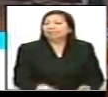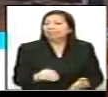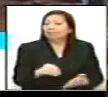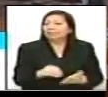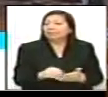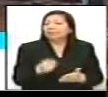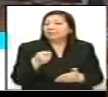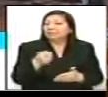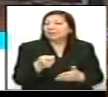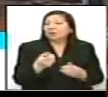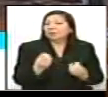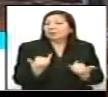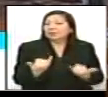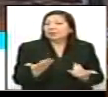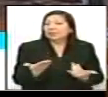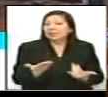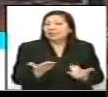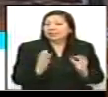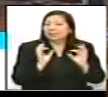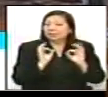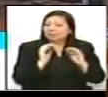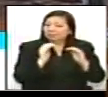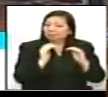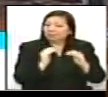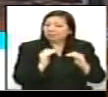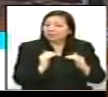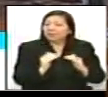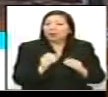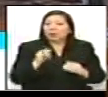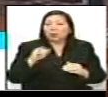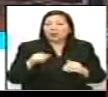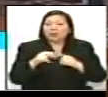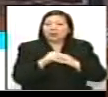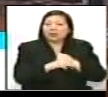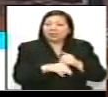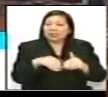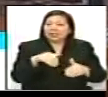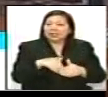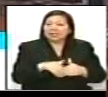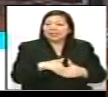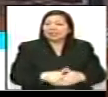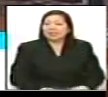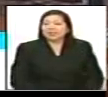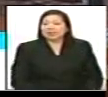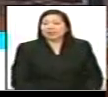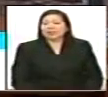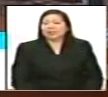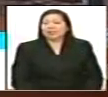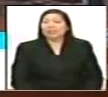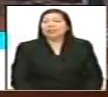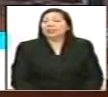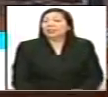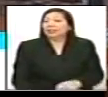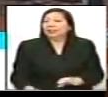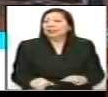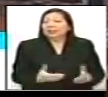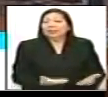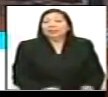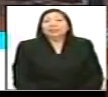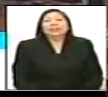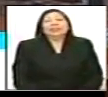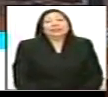de la cuota tal como está requiere precisiones que el Jurado Nacional de Elecciones realiza por medio